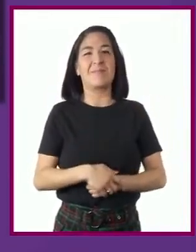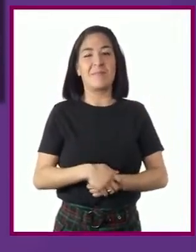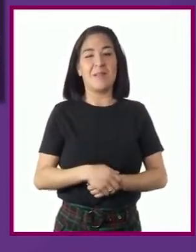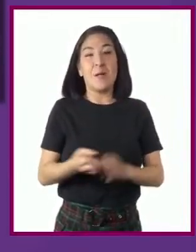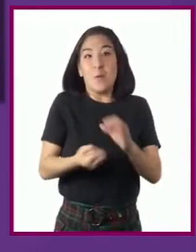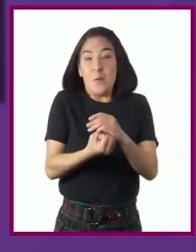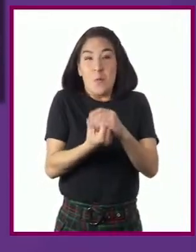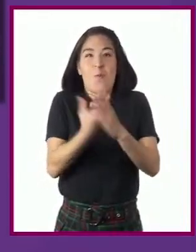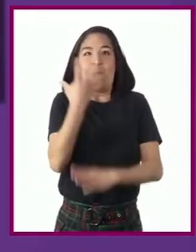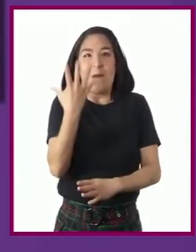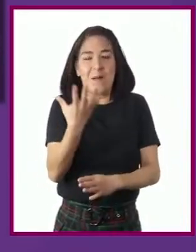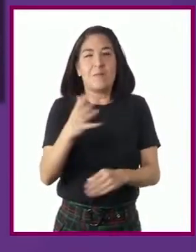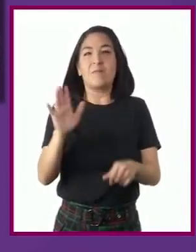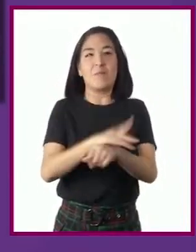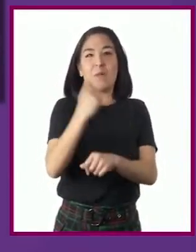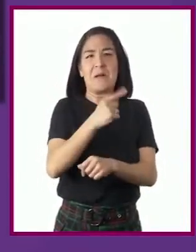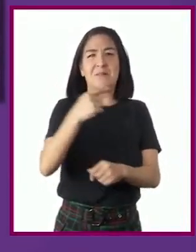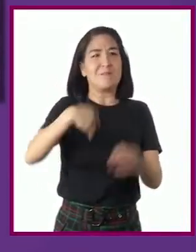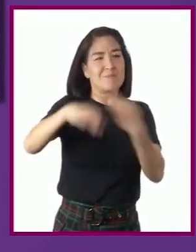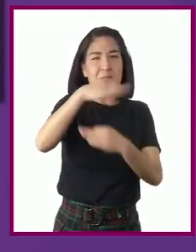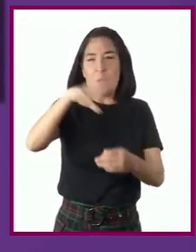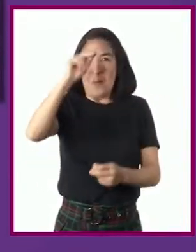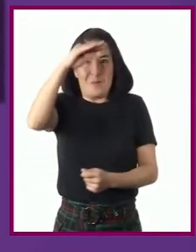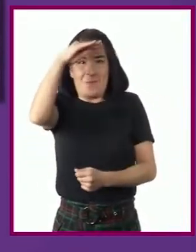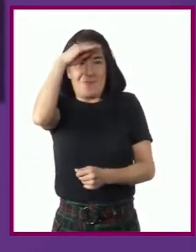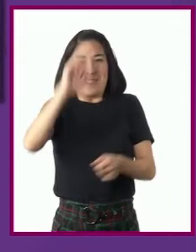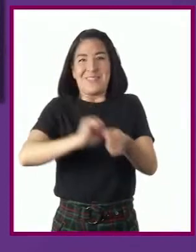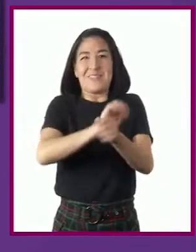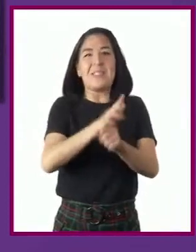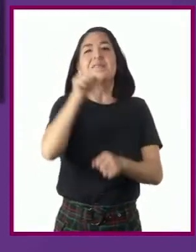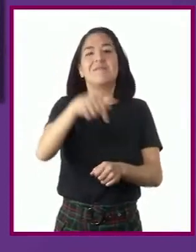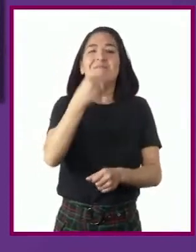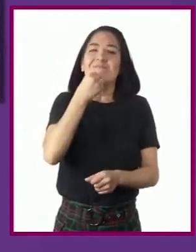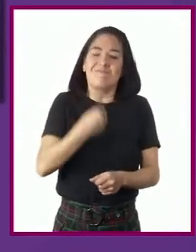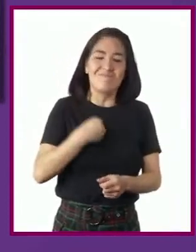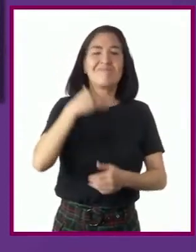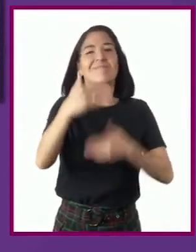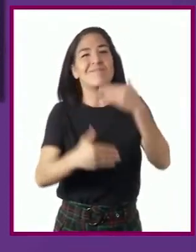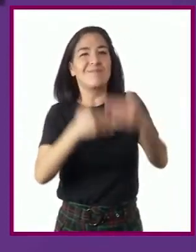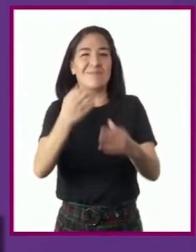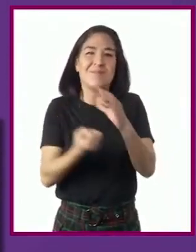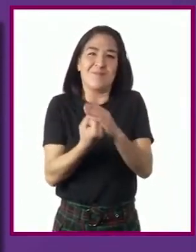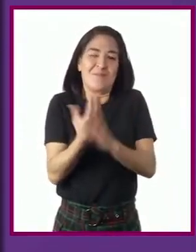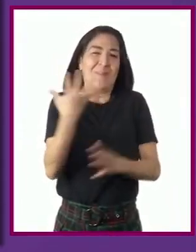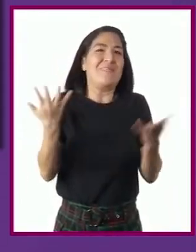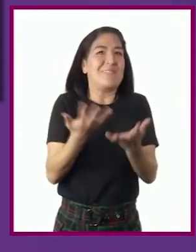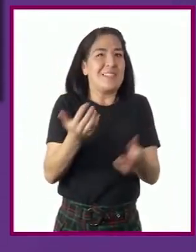Nuevo, porque aunque es algo que nadie esperaba, todos nos hemos tenido que ir adaptando a esta situación.